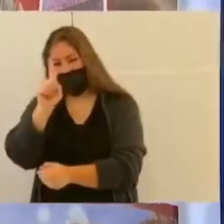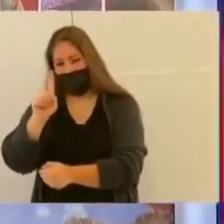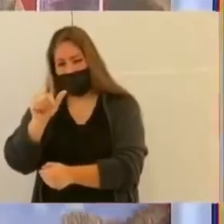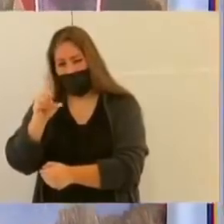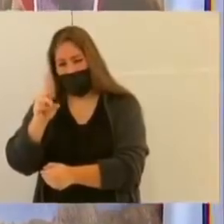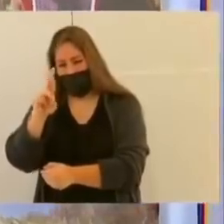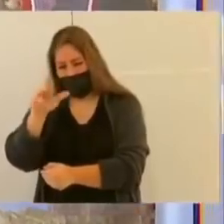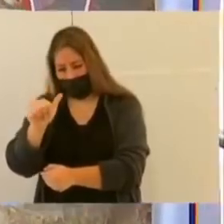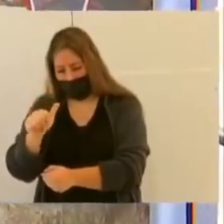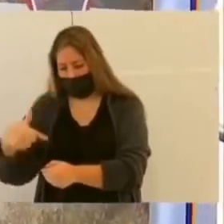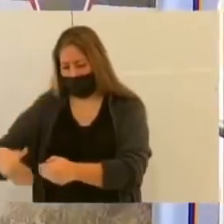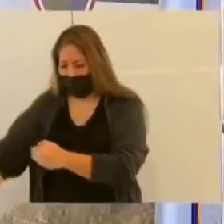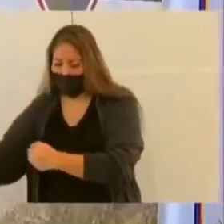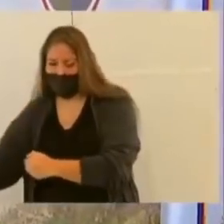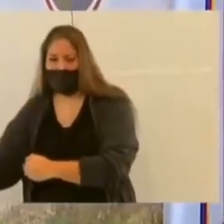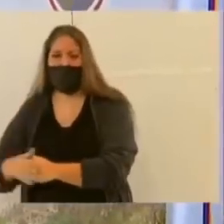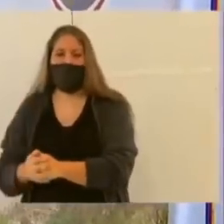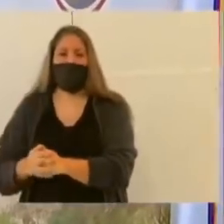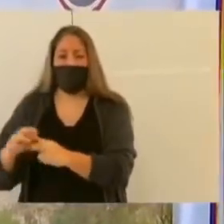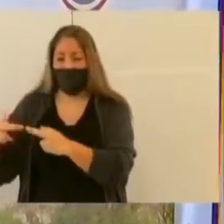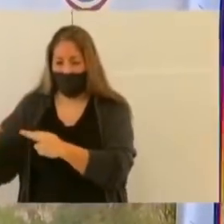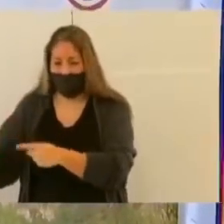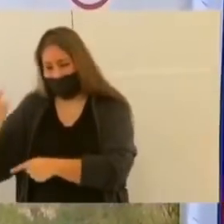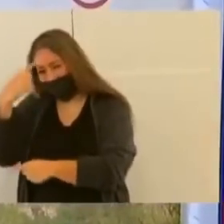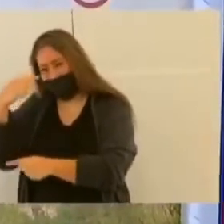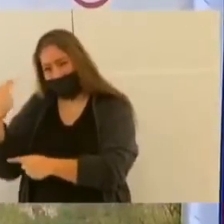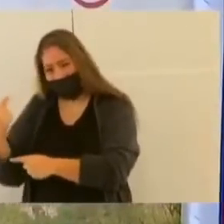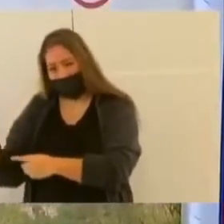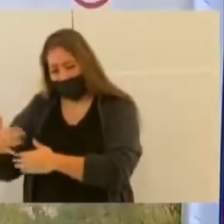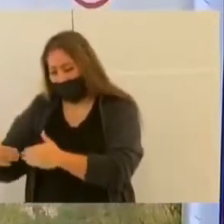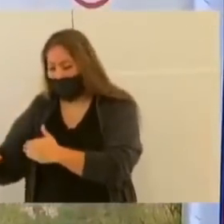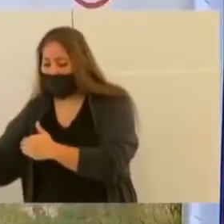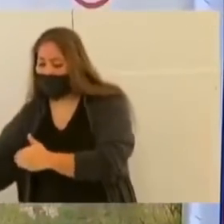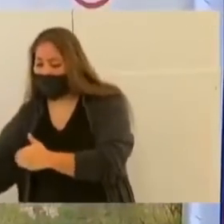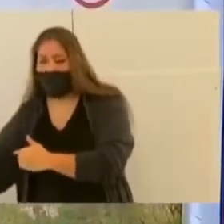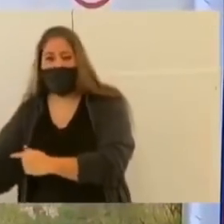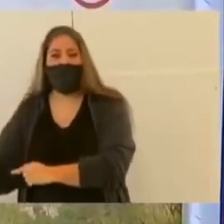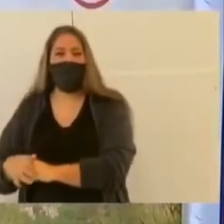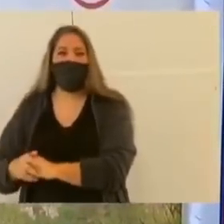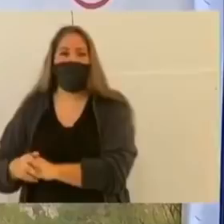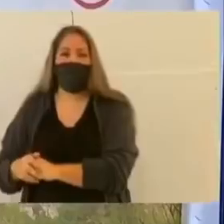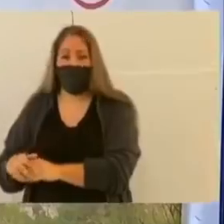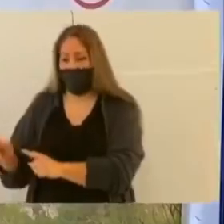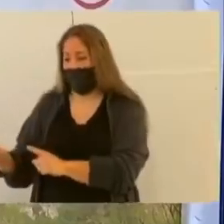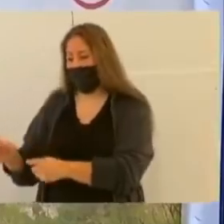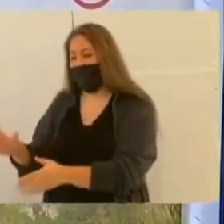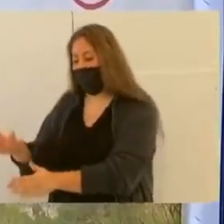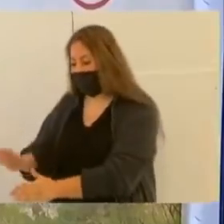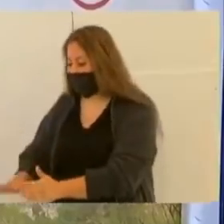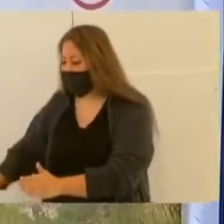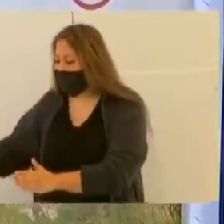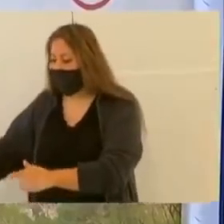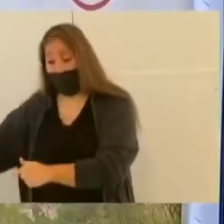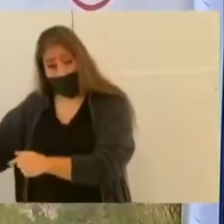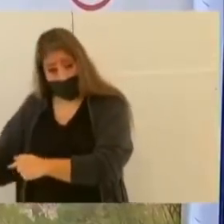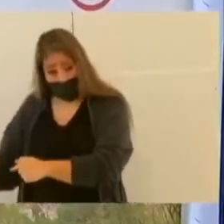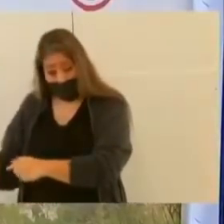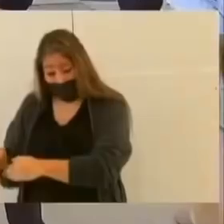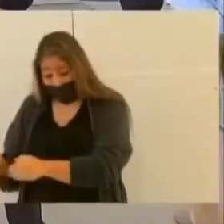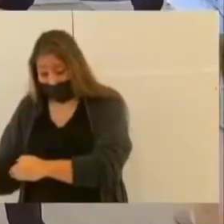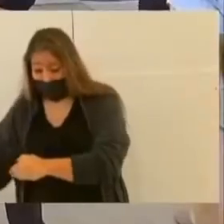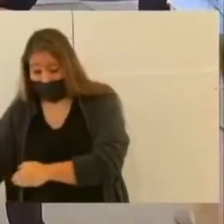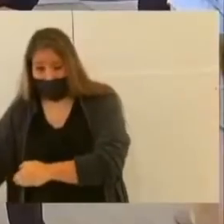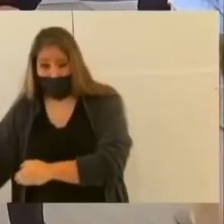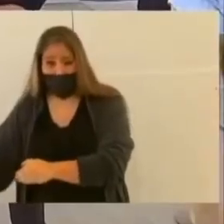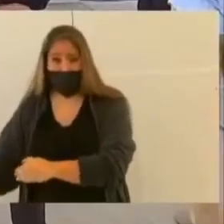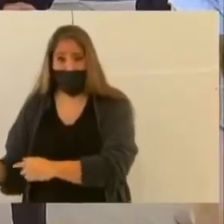red a presión, y aquí a través de una red, para que llegue a los tanques de regulación, y a partir de aquí